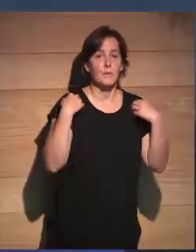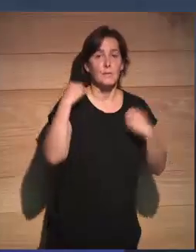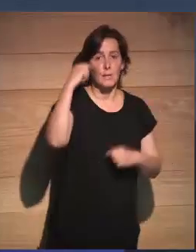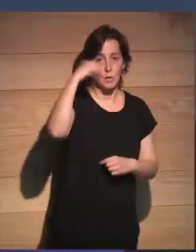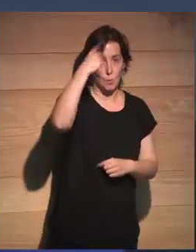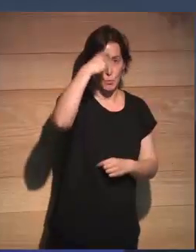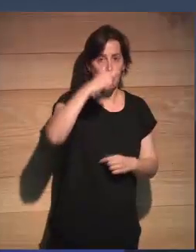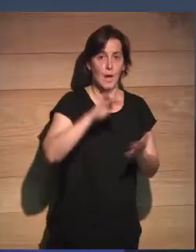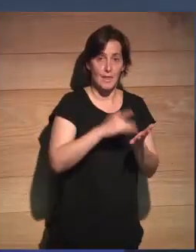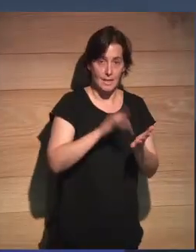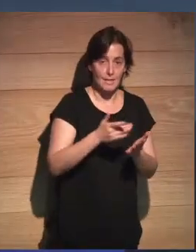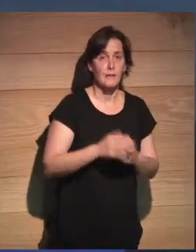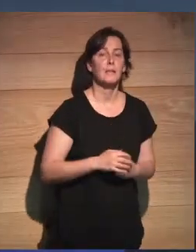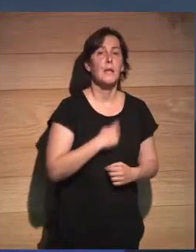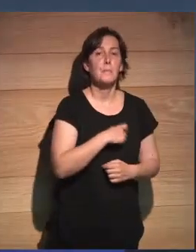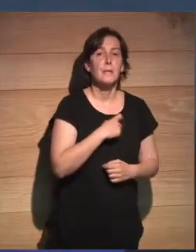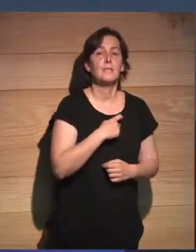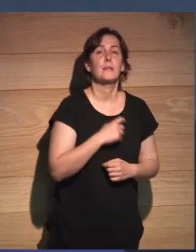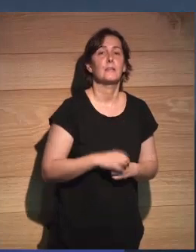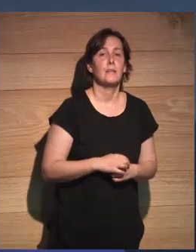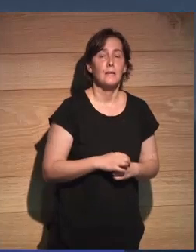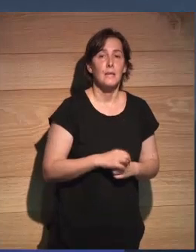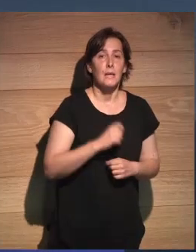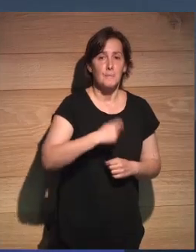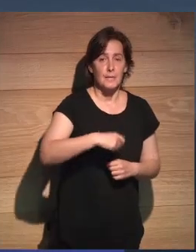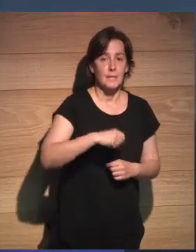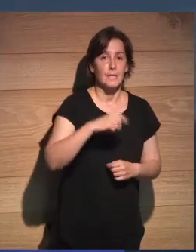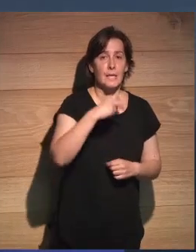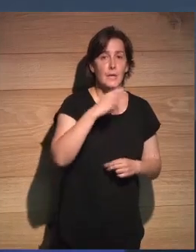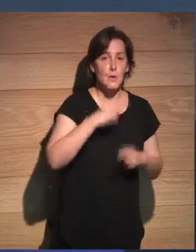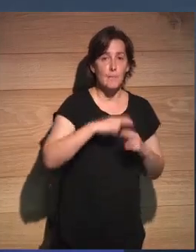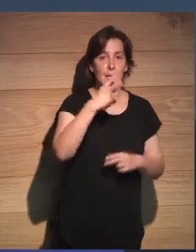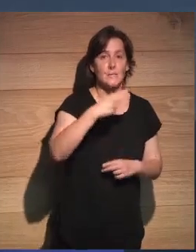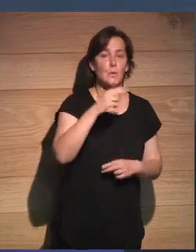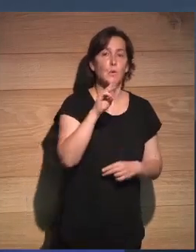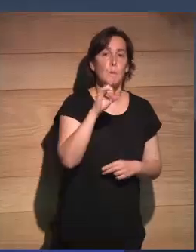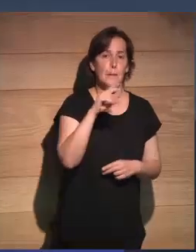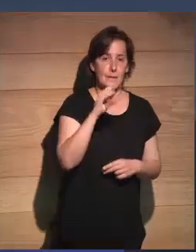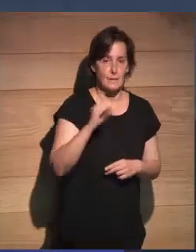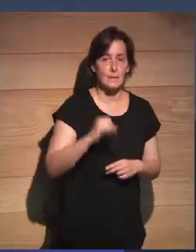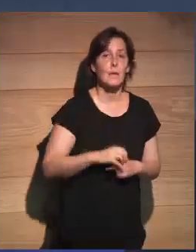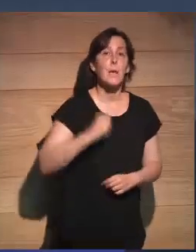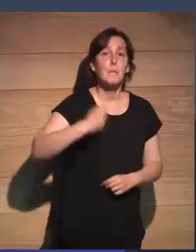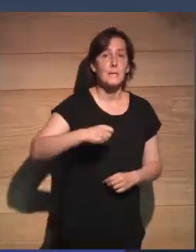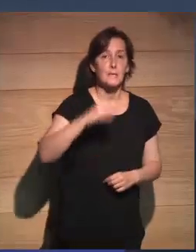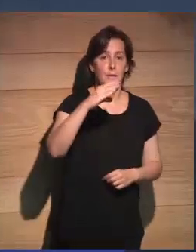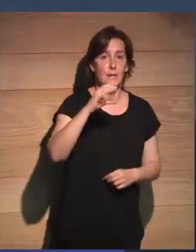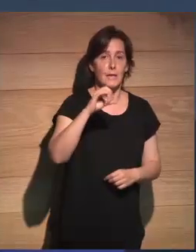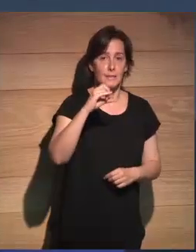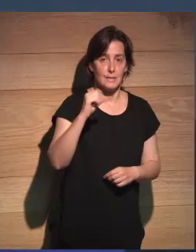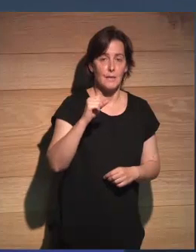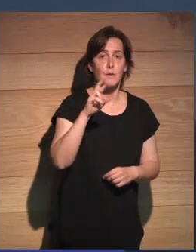Telefónica, el presidente del Comité Asesor de The Conversation España, Segundo Píriz, la presidenta del CSIC, Rosa